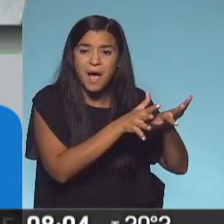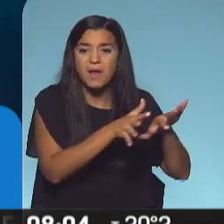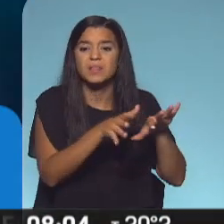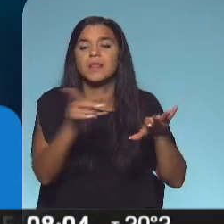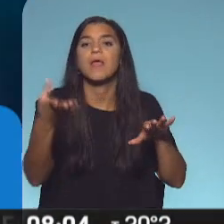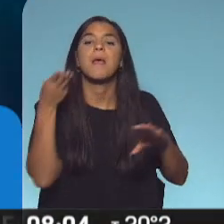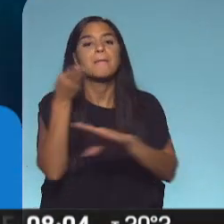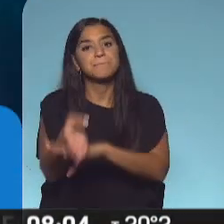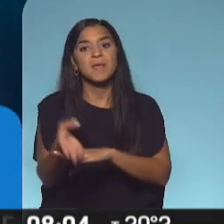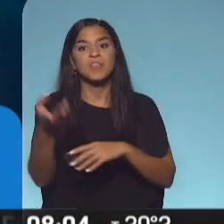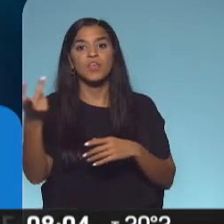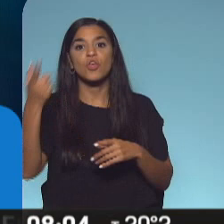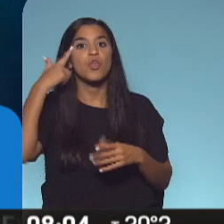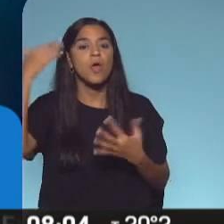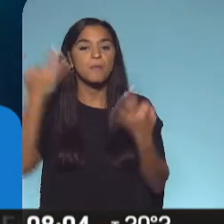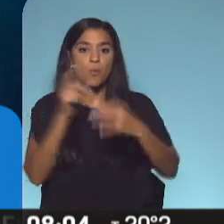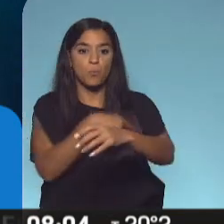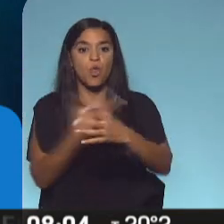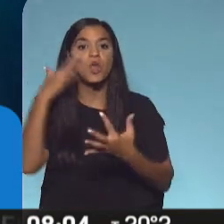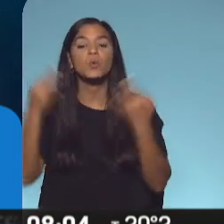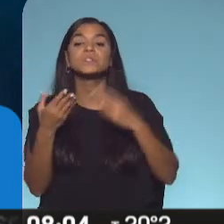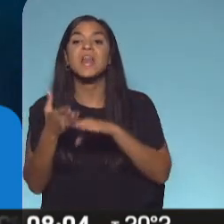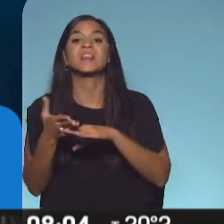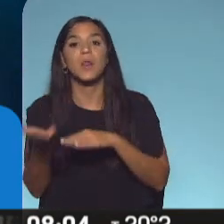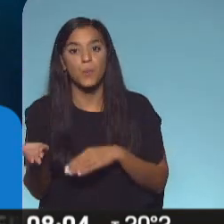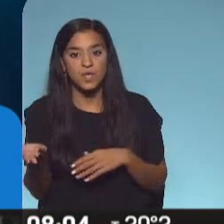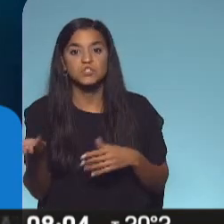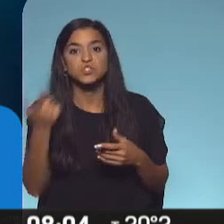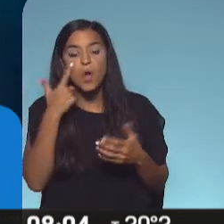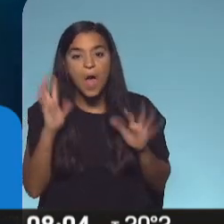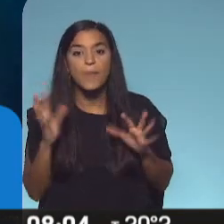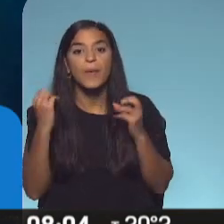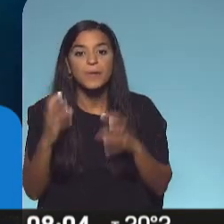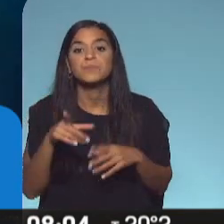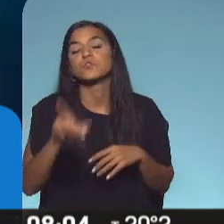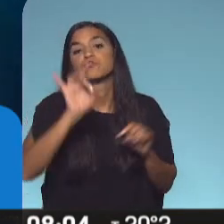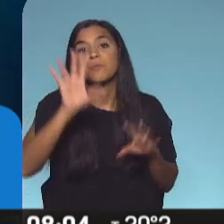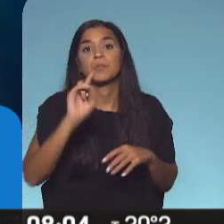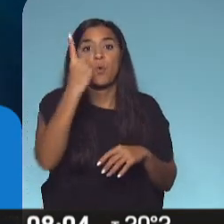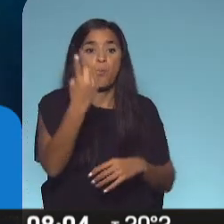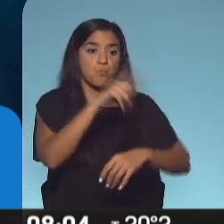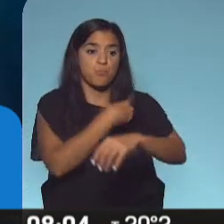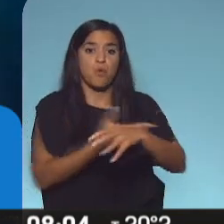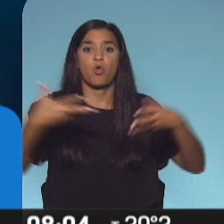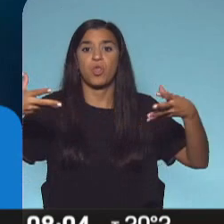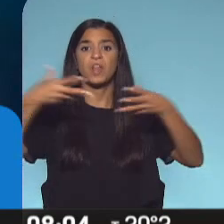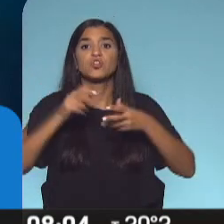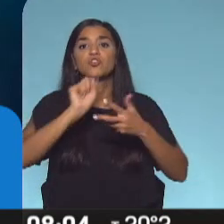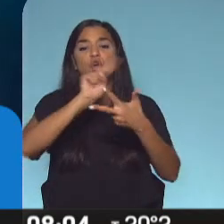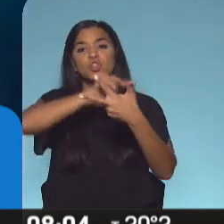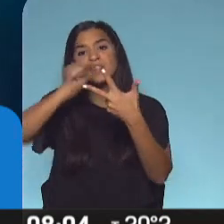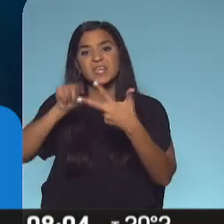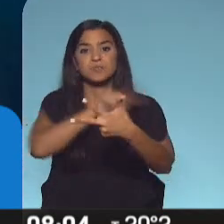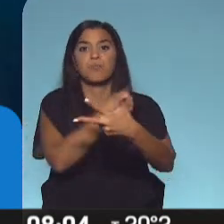pedido de intervención en el Poder Judicial de la provincia de Jujuy, que sería por primera vez un solo poder y no los tres poderes del